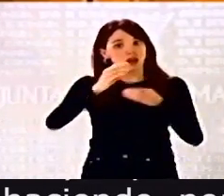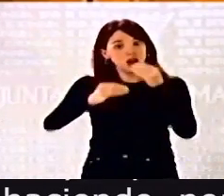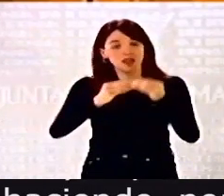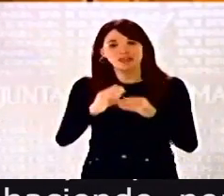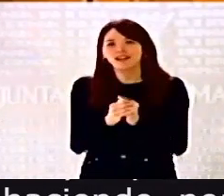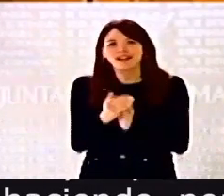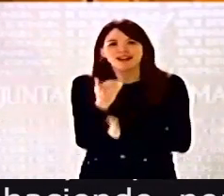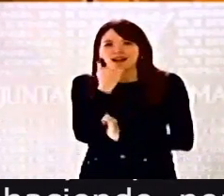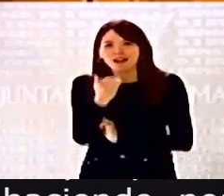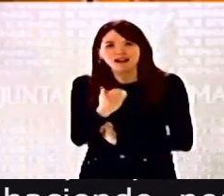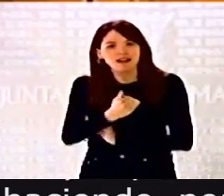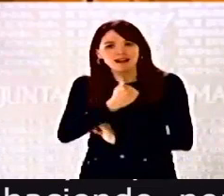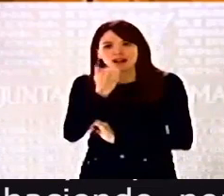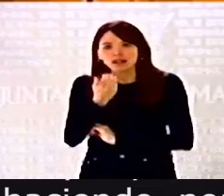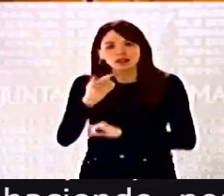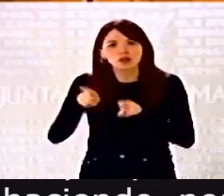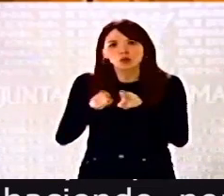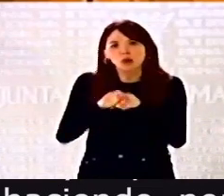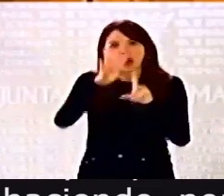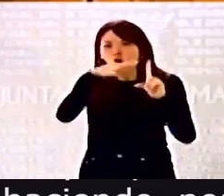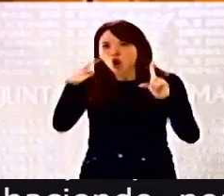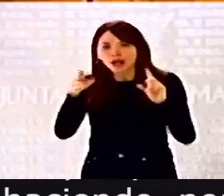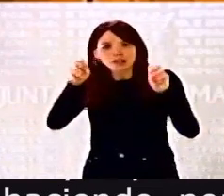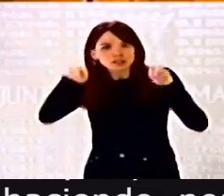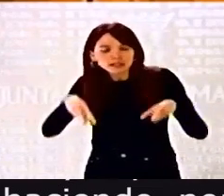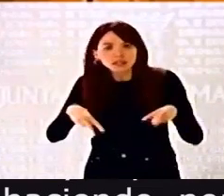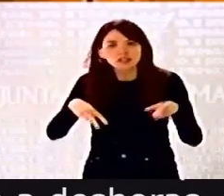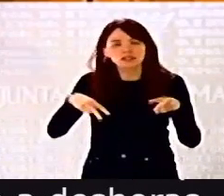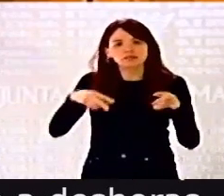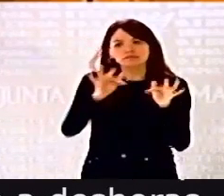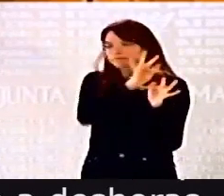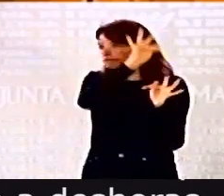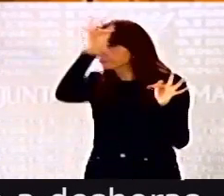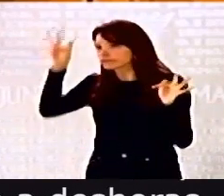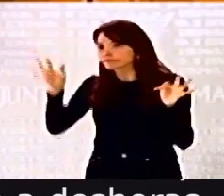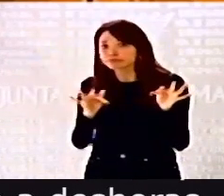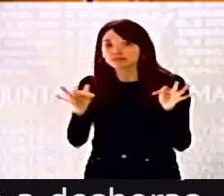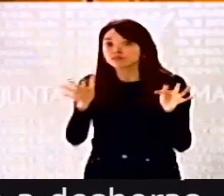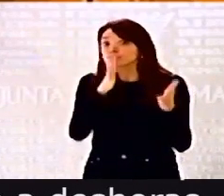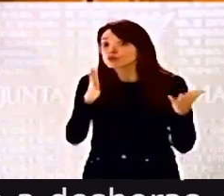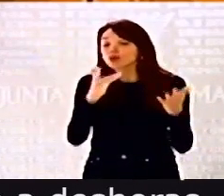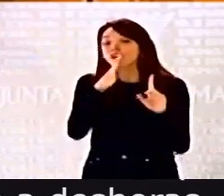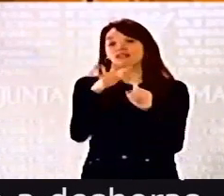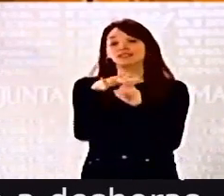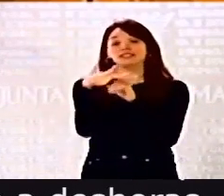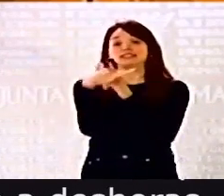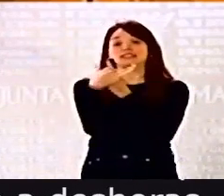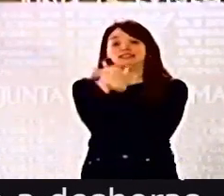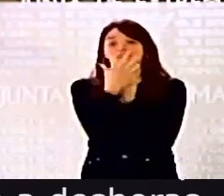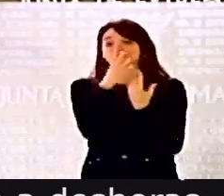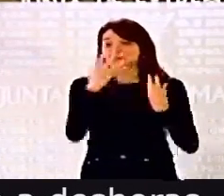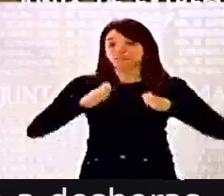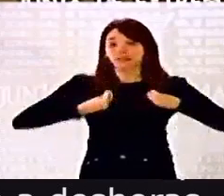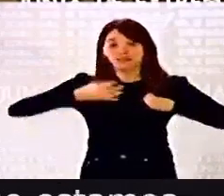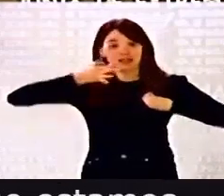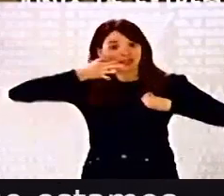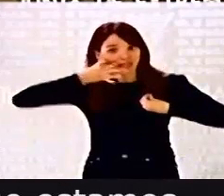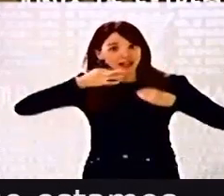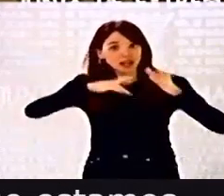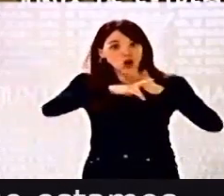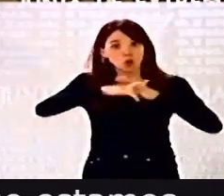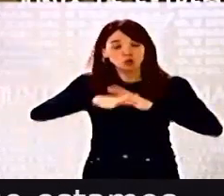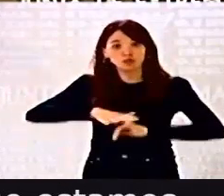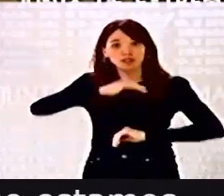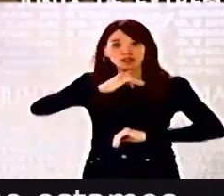casi que a deshora, a pesar de no contar ahora mismo por la situación que estamos viviendo con todos los recursos